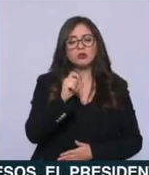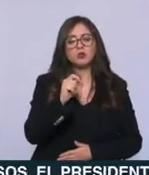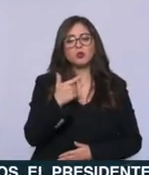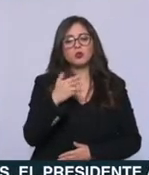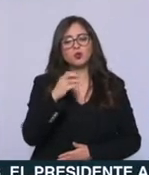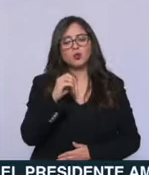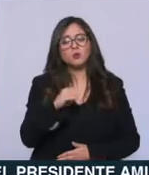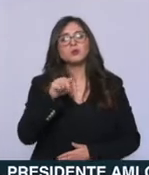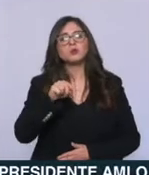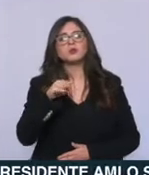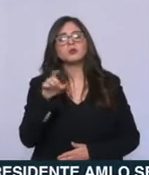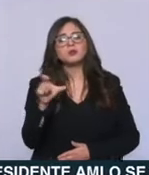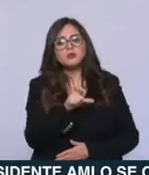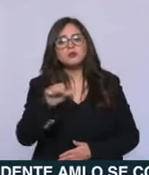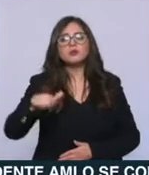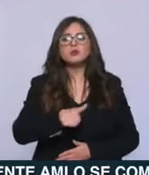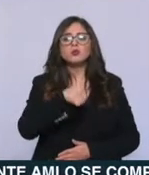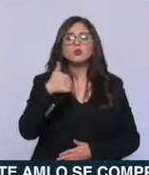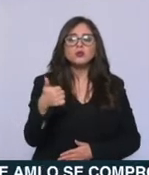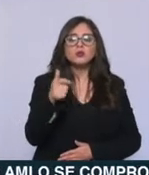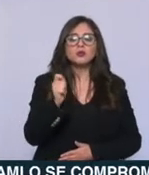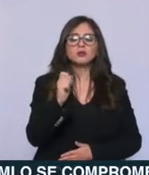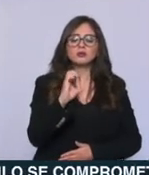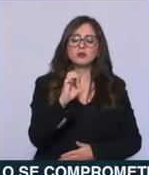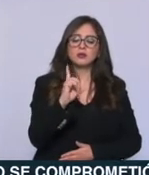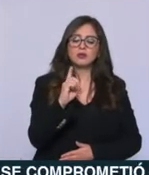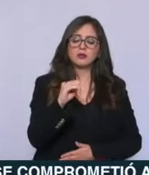mexicocity.gov.mx, y en una que se llama